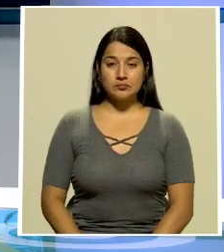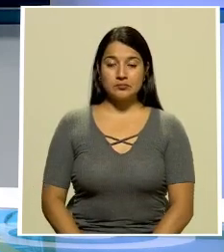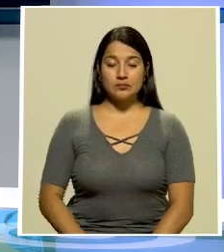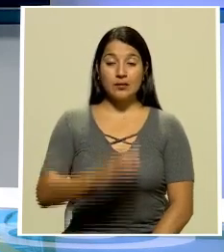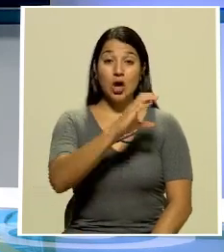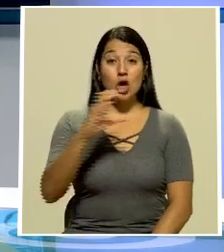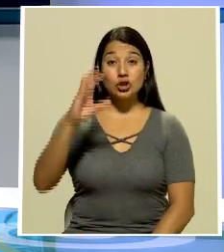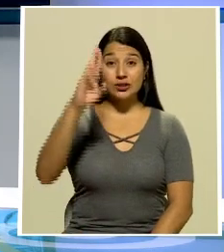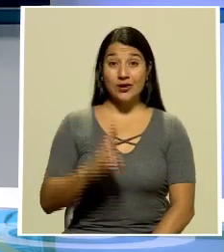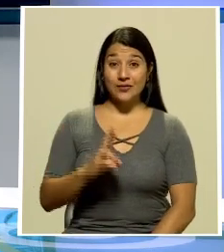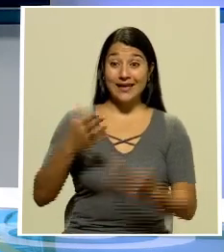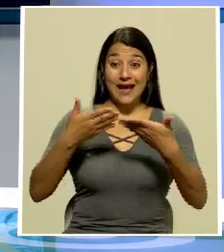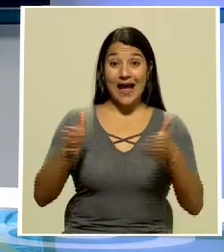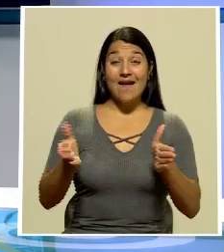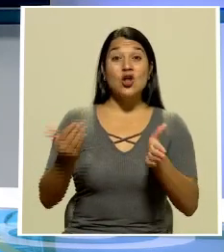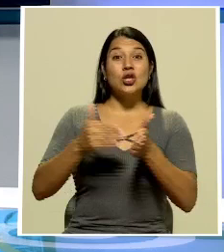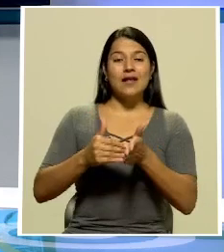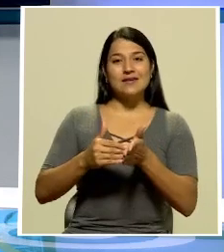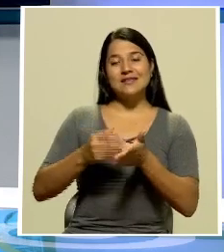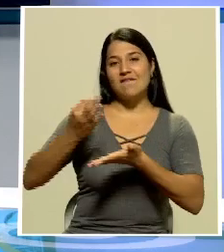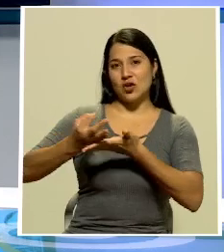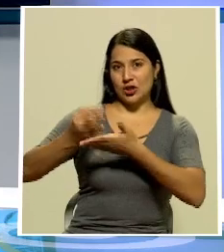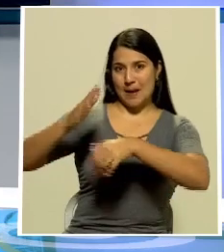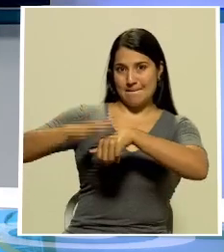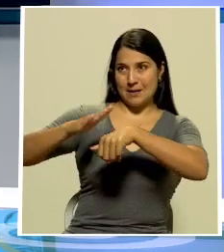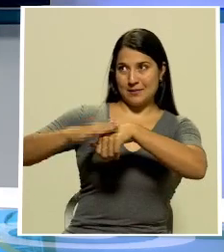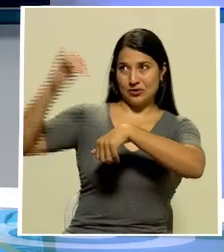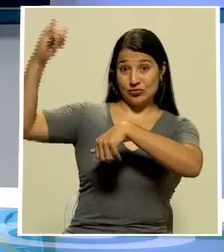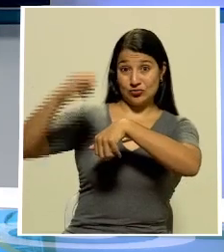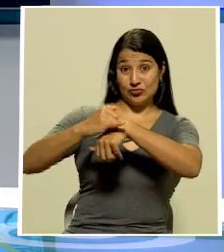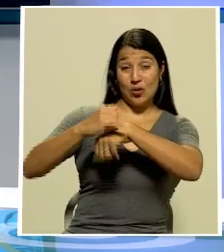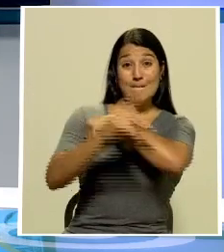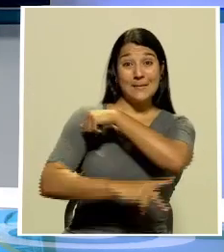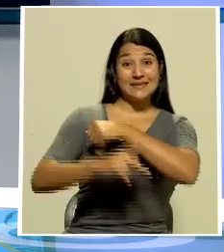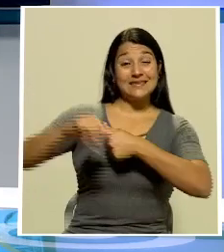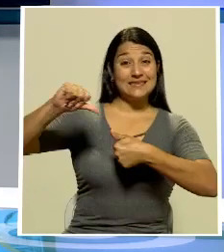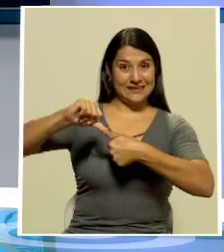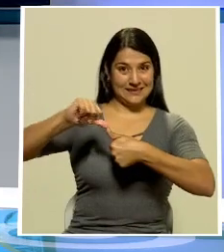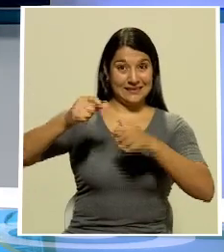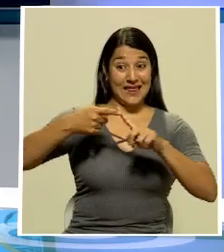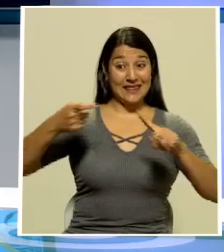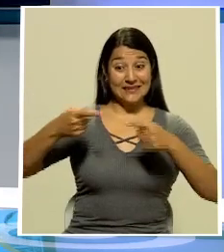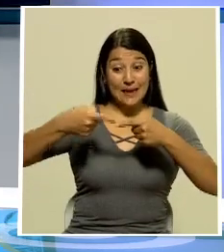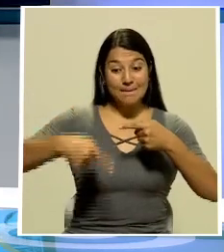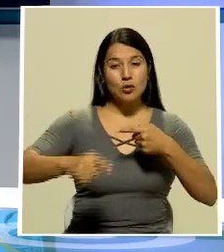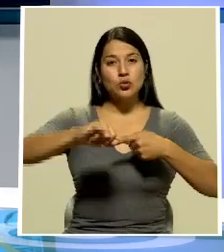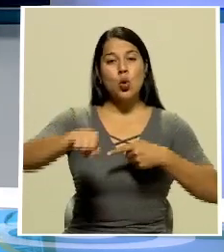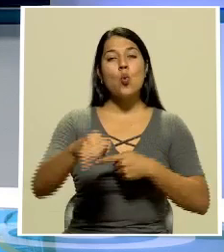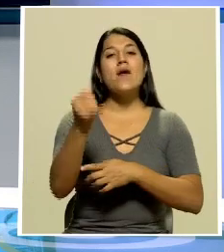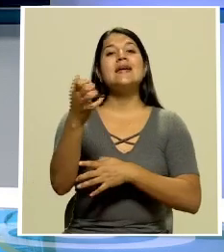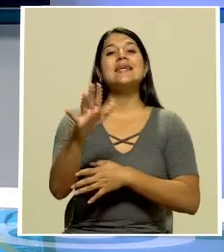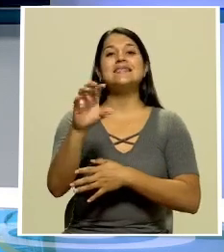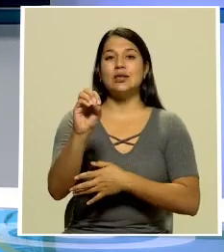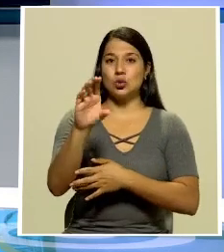Costa Rica reabre sus fronteras aéreas a Centroamérica a partir del próximo jueves 15 de octubre.